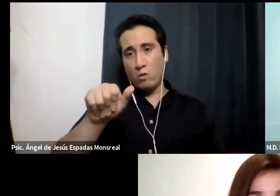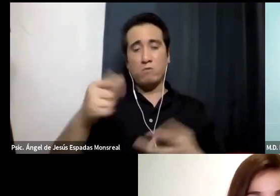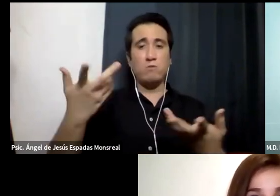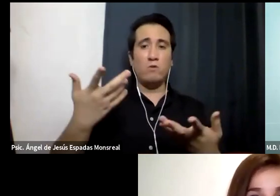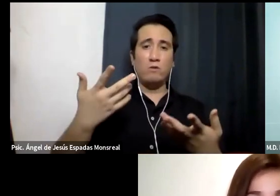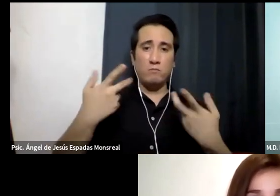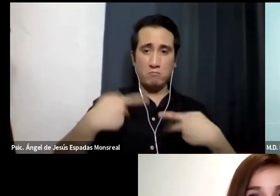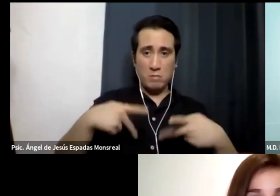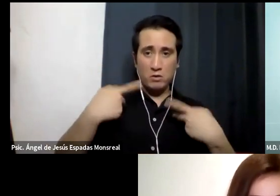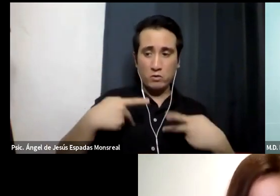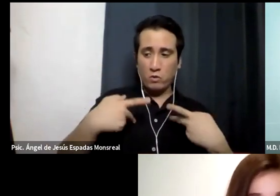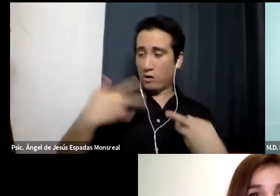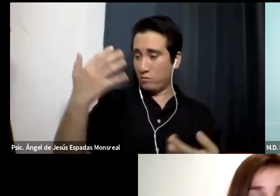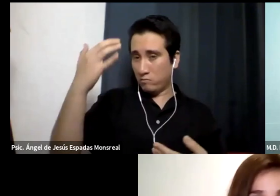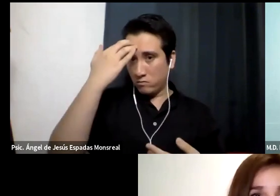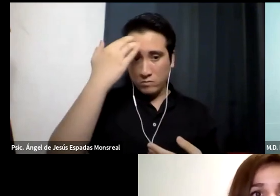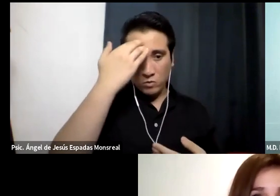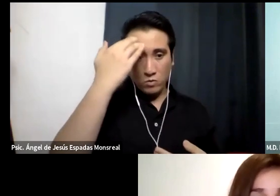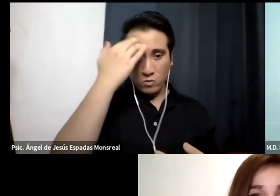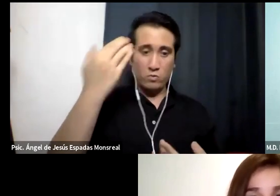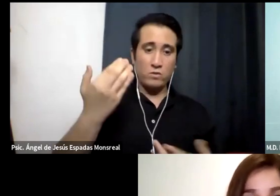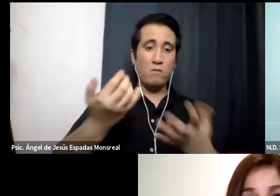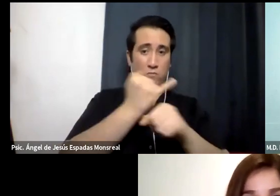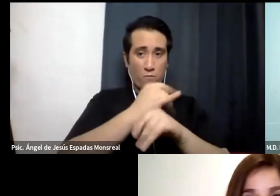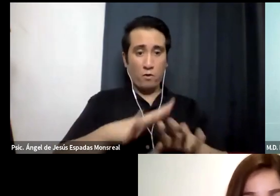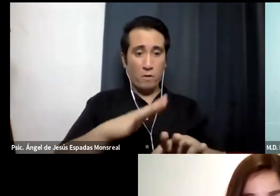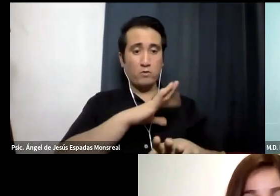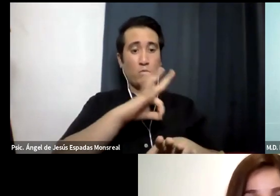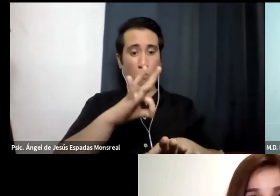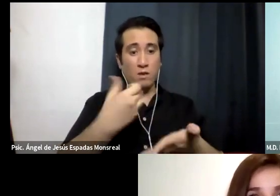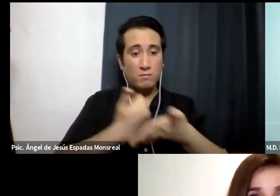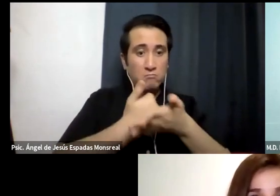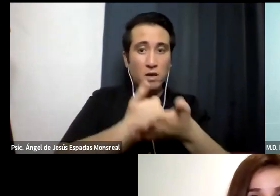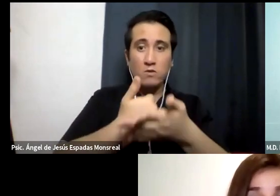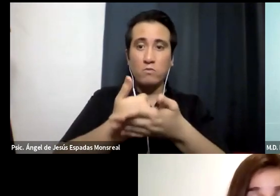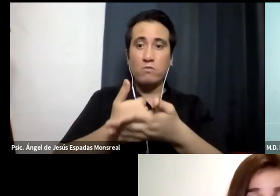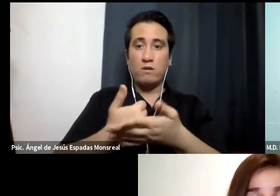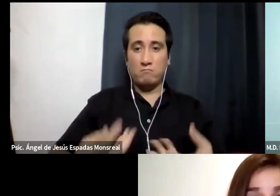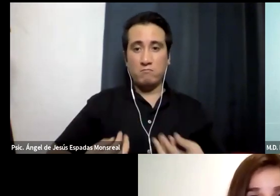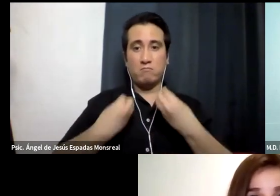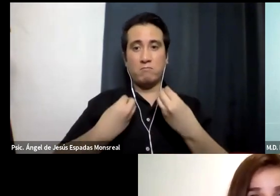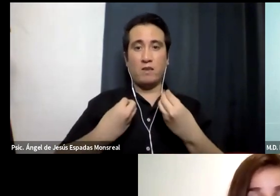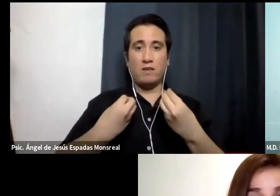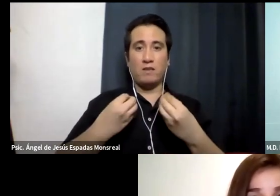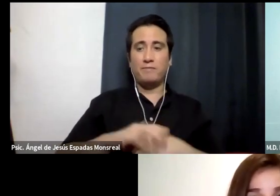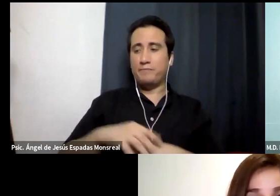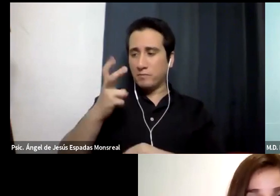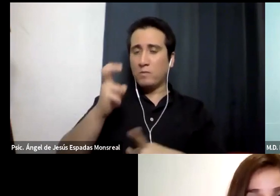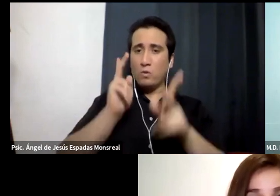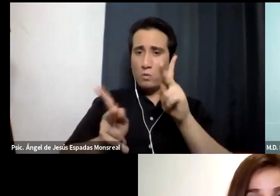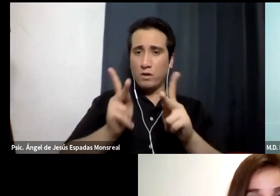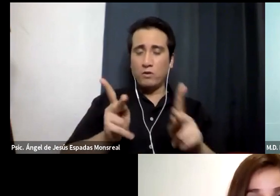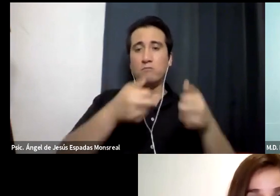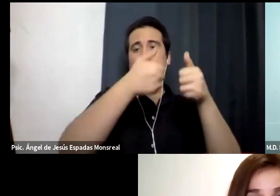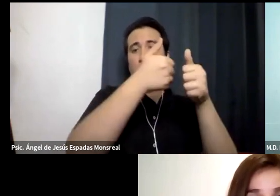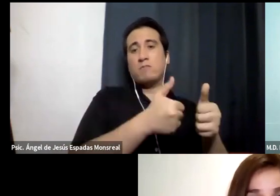ustedes conozcan que esta información les pueda salvar la vida, ¿no? Incluso salvar la vida, pues este conversatorio se va a quedar